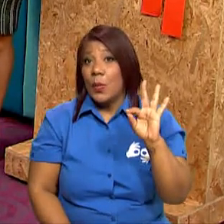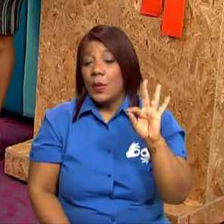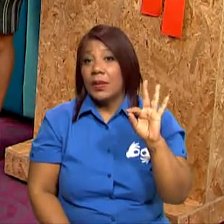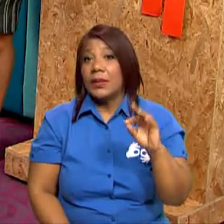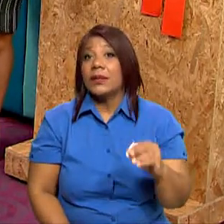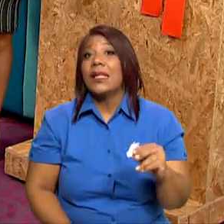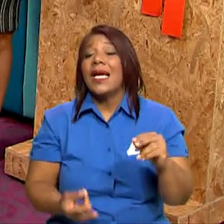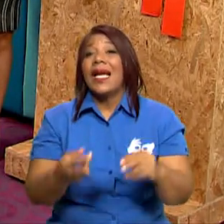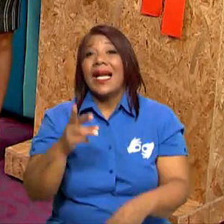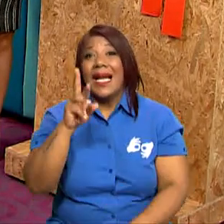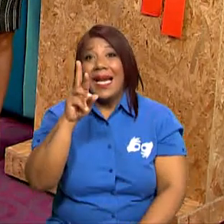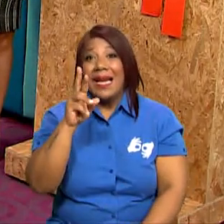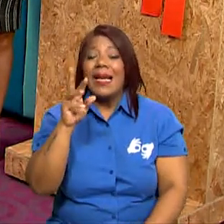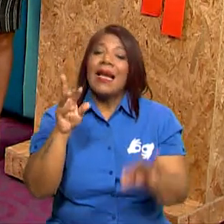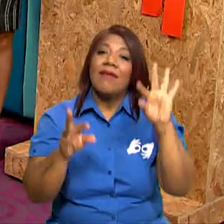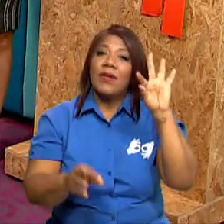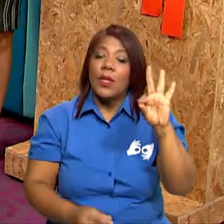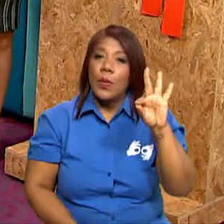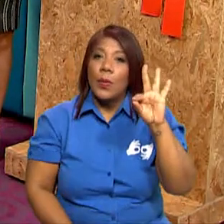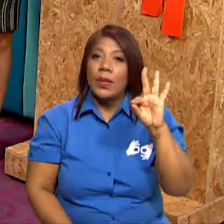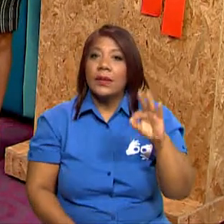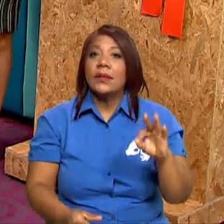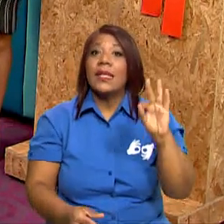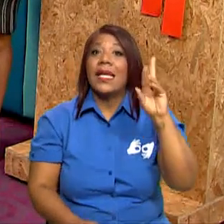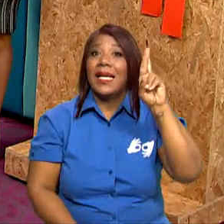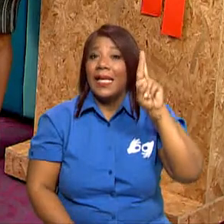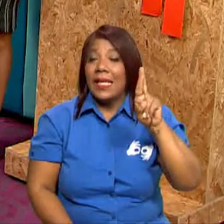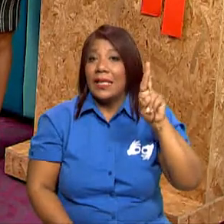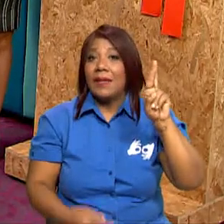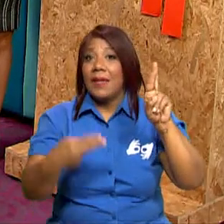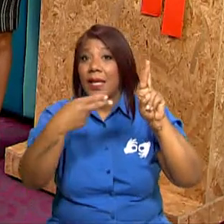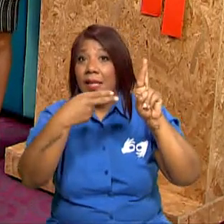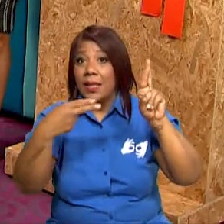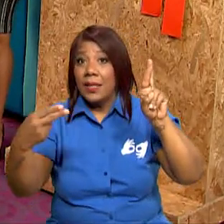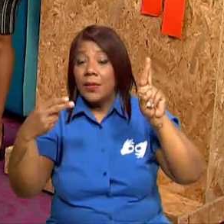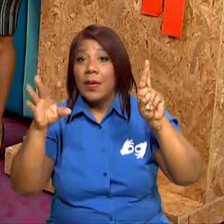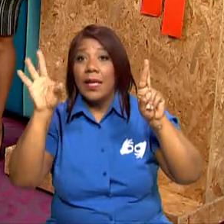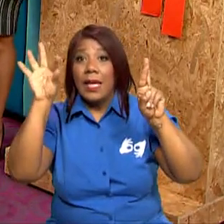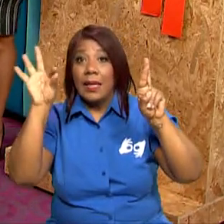dio la población, y que fueron los niños que